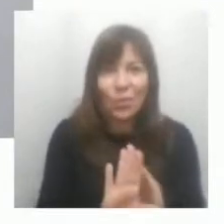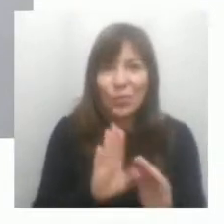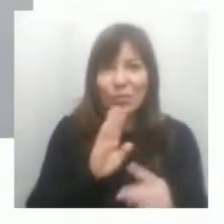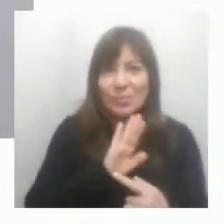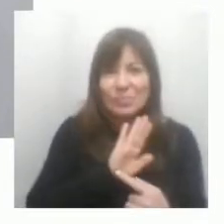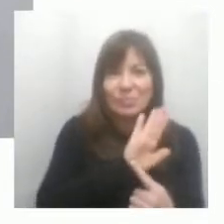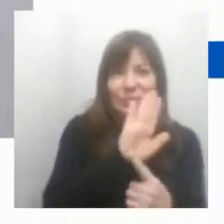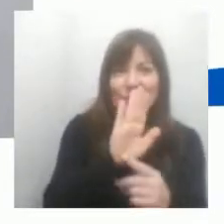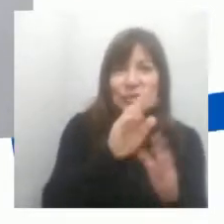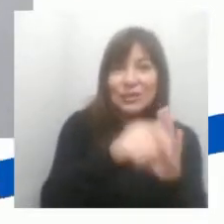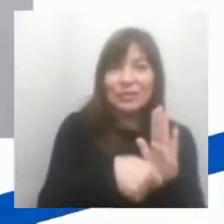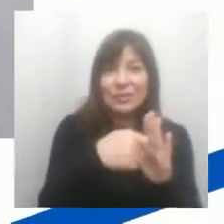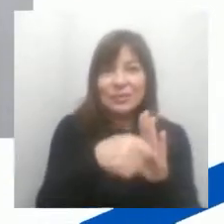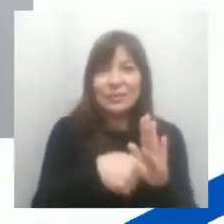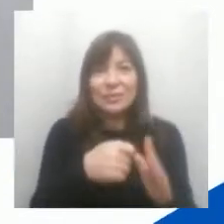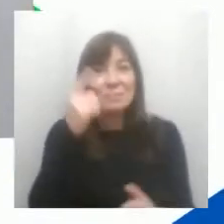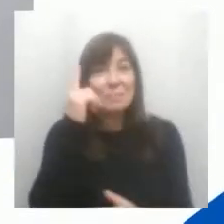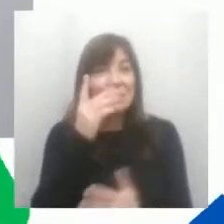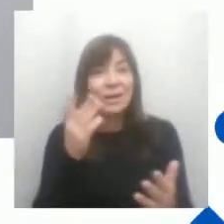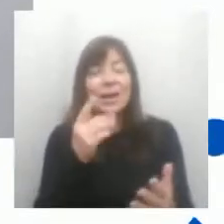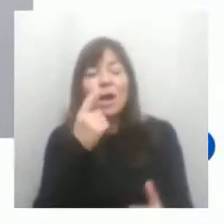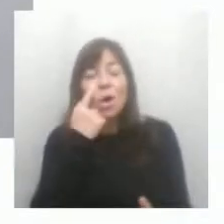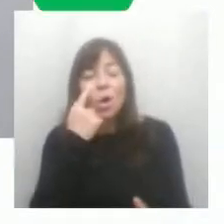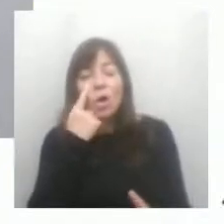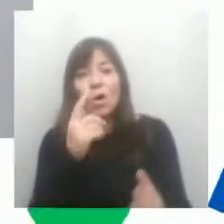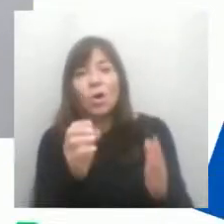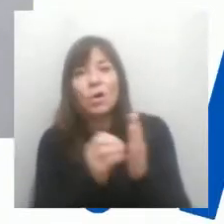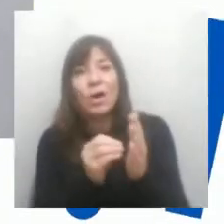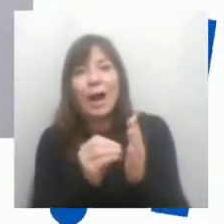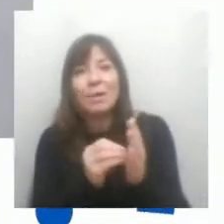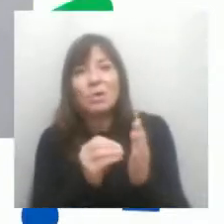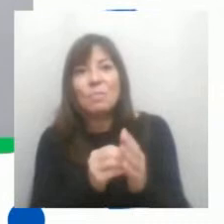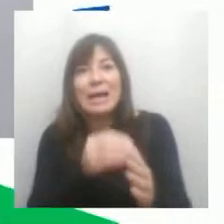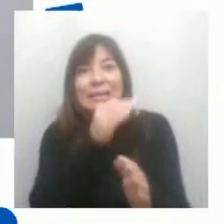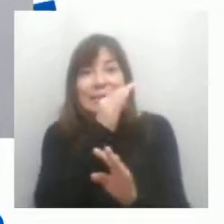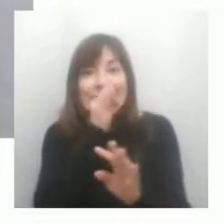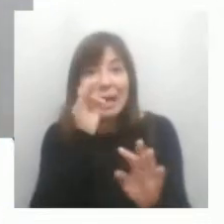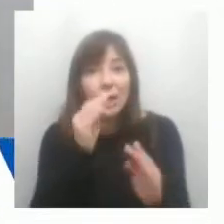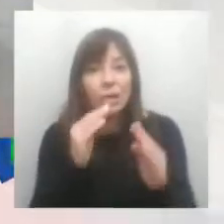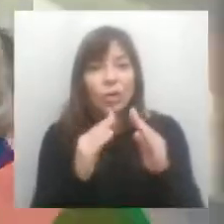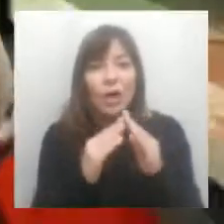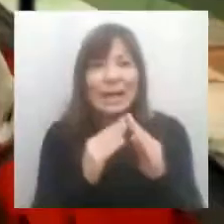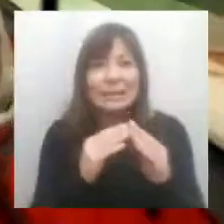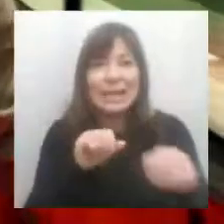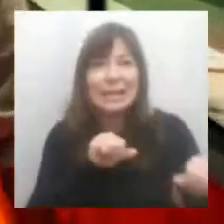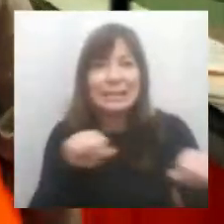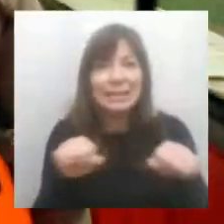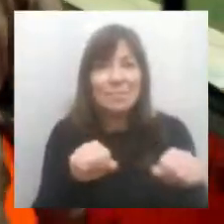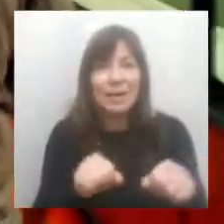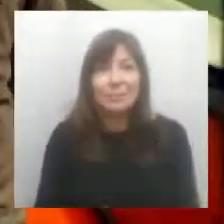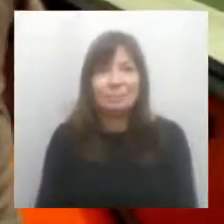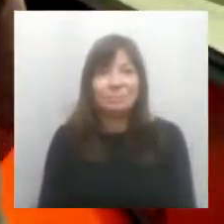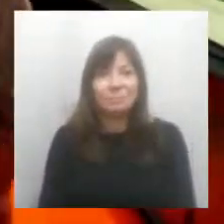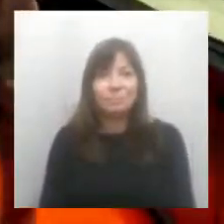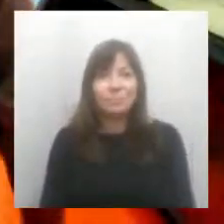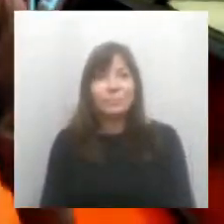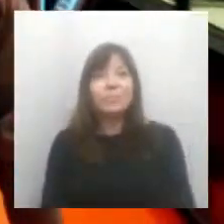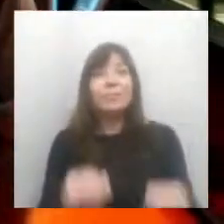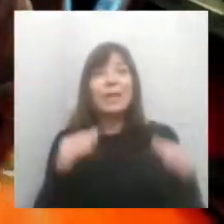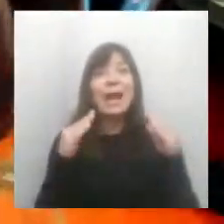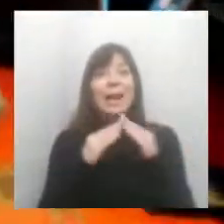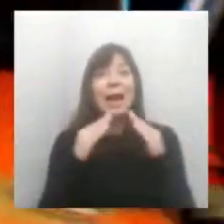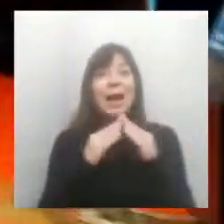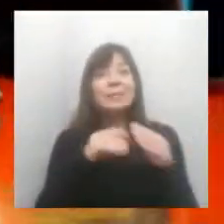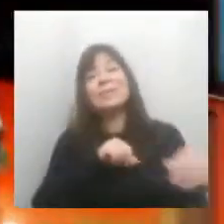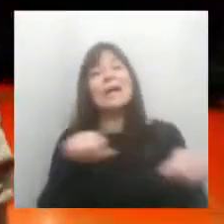video para que conozcamos un poco más sobre los secretos de la Casa Sísmica. La Casa Sísmica es uno